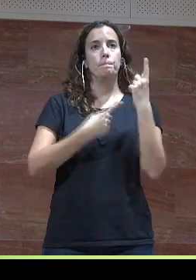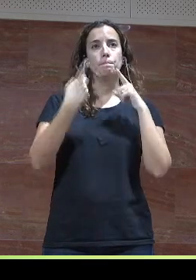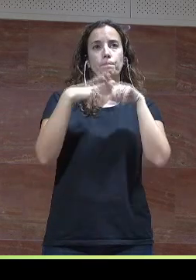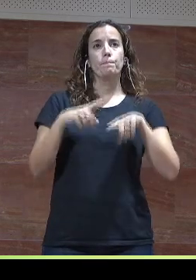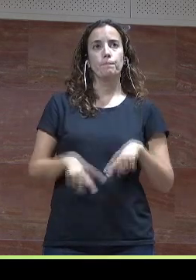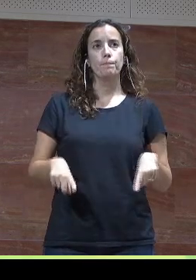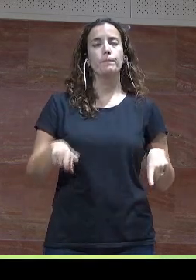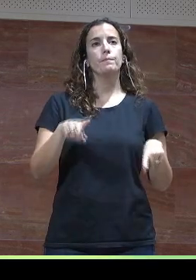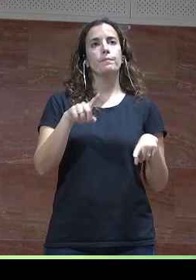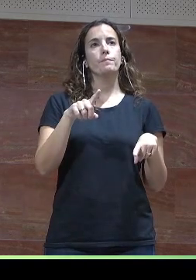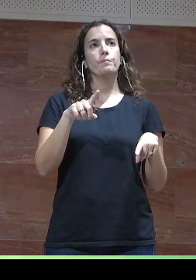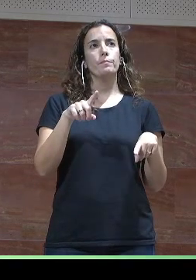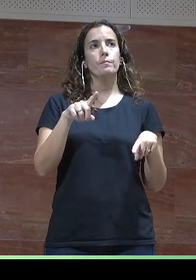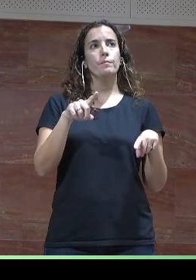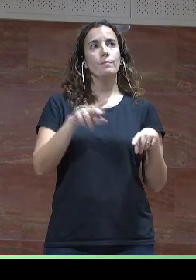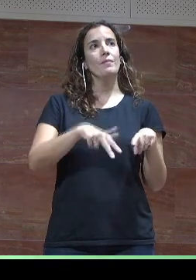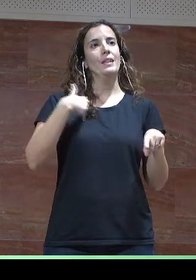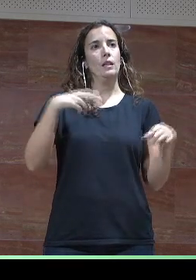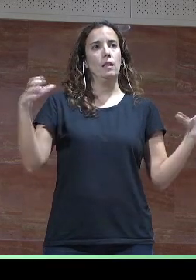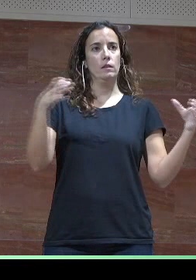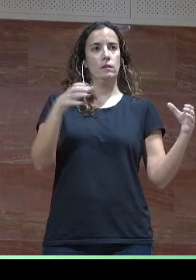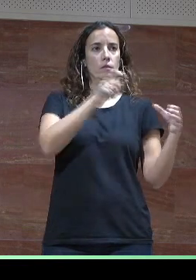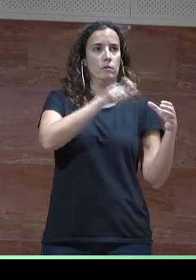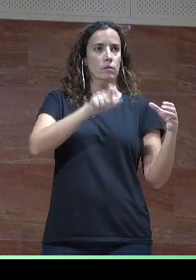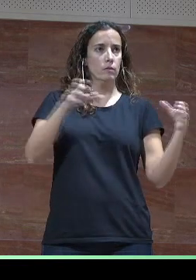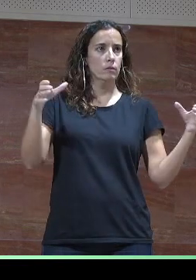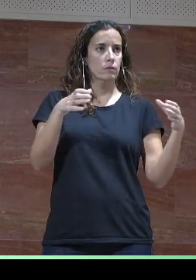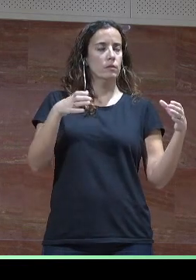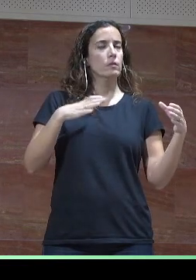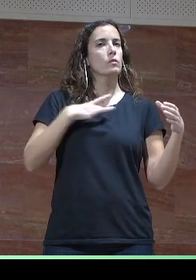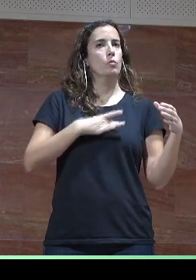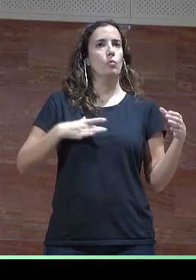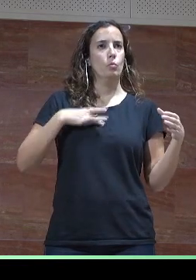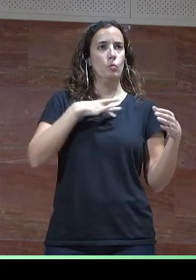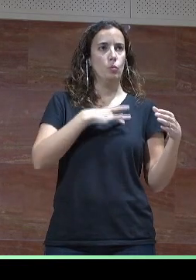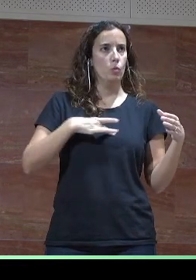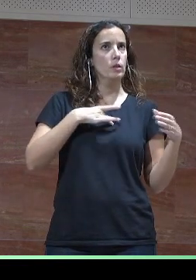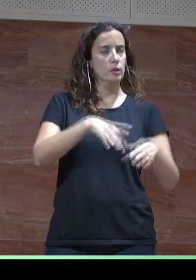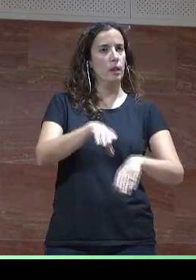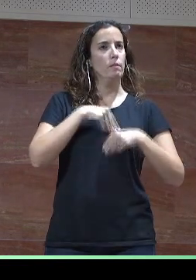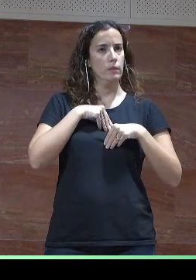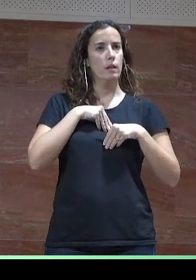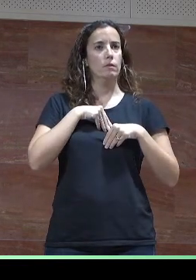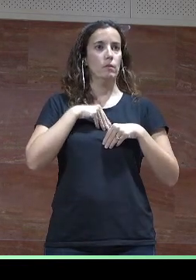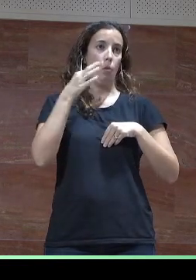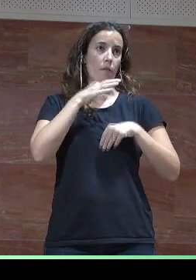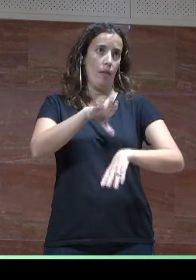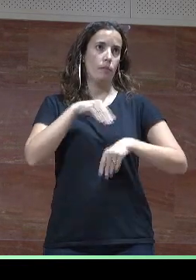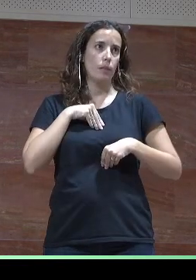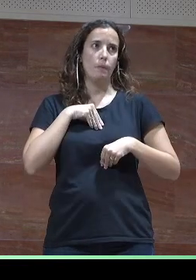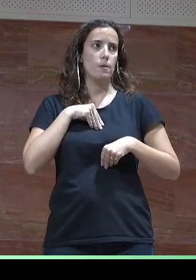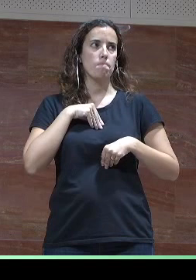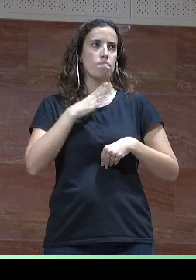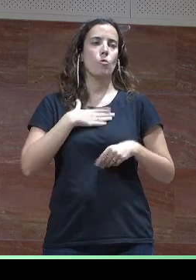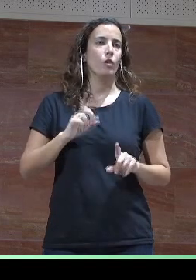como conjunto humano nos cuesta mucho trabajo aceptar cuando las tenemos que aceptar. Lo